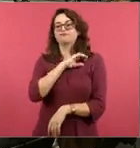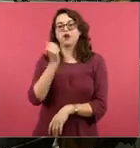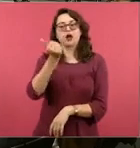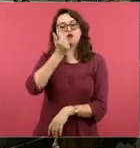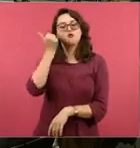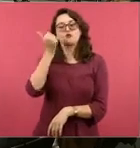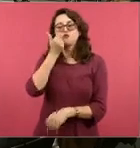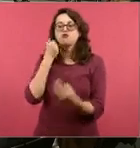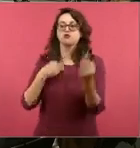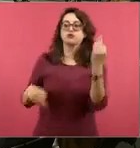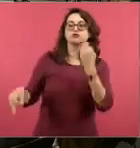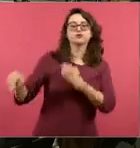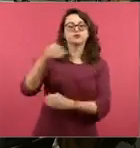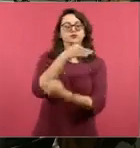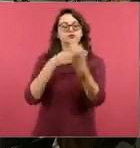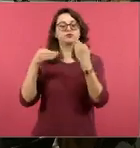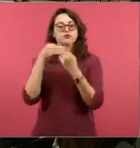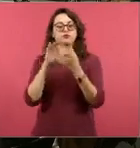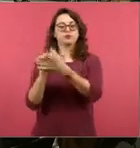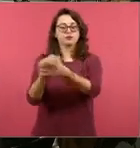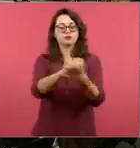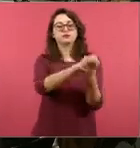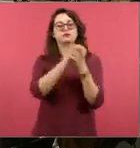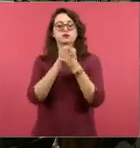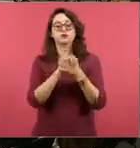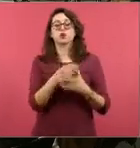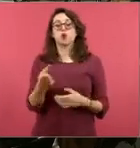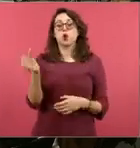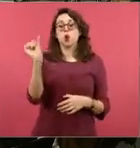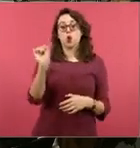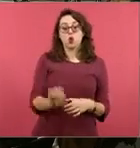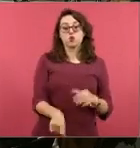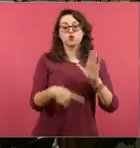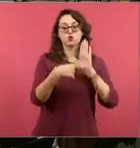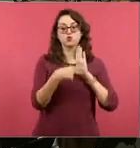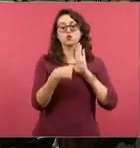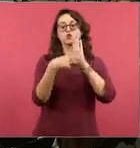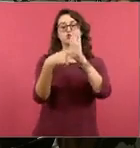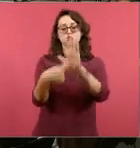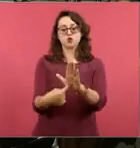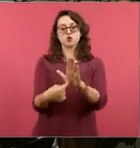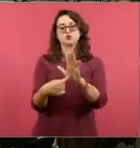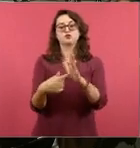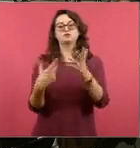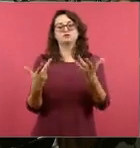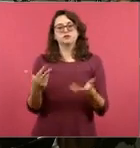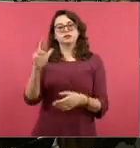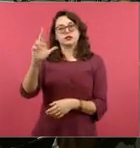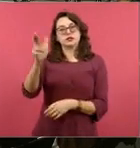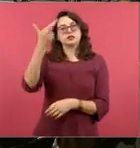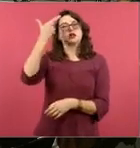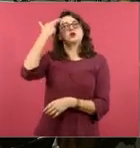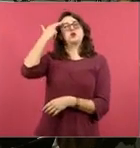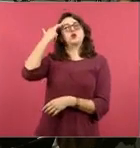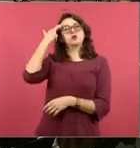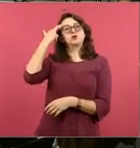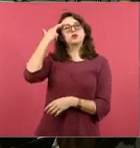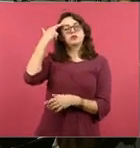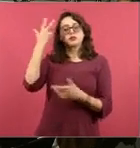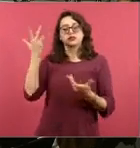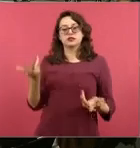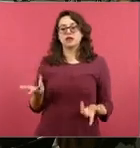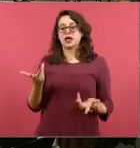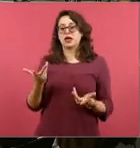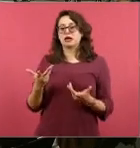estudiantes. El día de hoy, esta presentación va dedicada, y voy a retomar un poco, a Paulo Freire, a los oprimidos